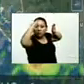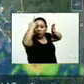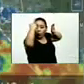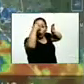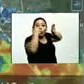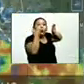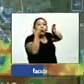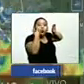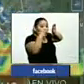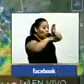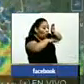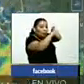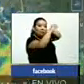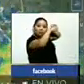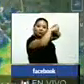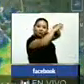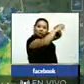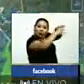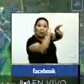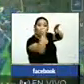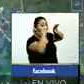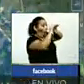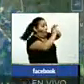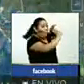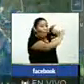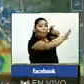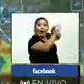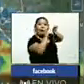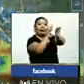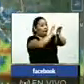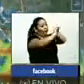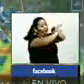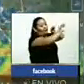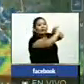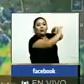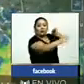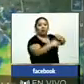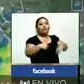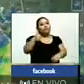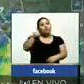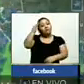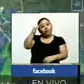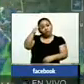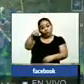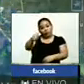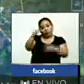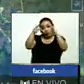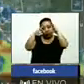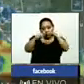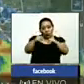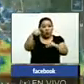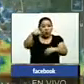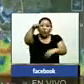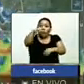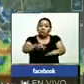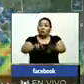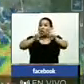son los sectores en los que está lloviendo. Hemos cubierto totalmente el territorio salvadoreño. Muy buenas noches, amigos televidentes, cuando son